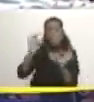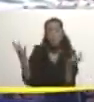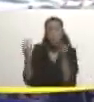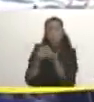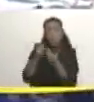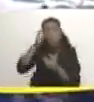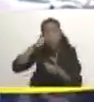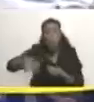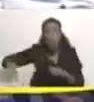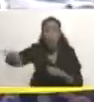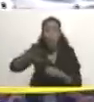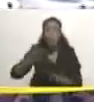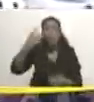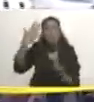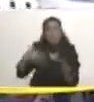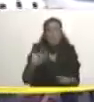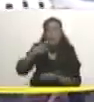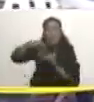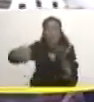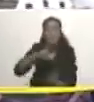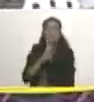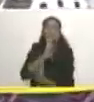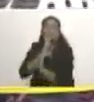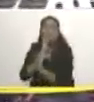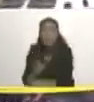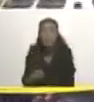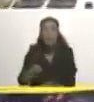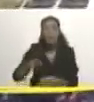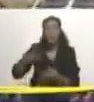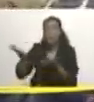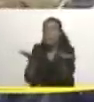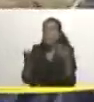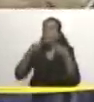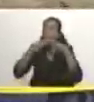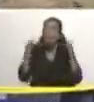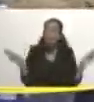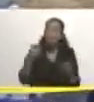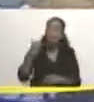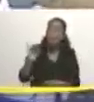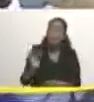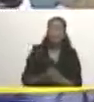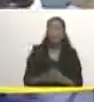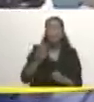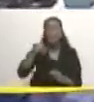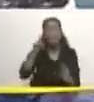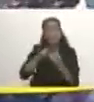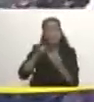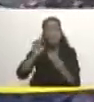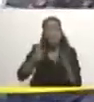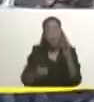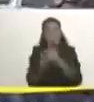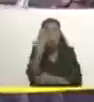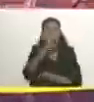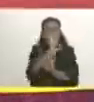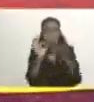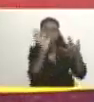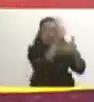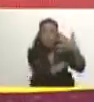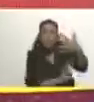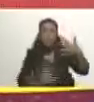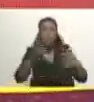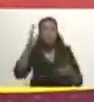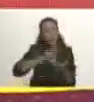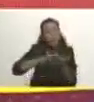al pueblo en la definición de los problemas sociales y de los servicios públicos, así como también en la construcción del mapa de soluciones